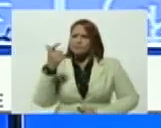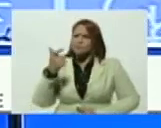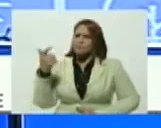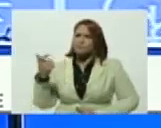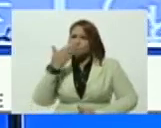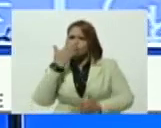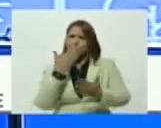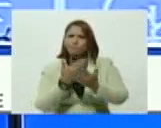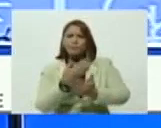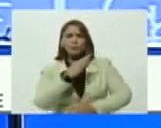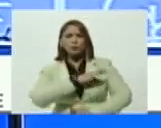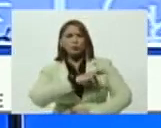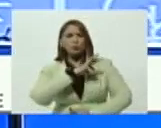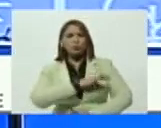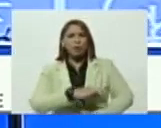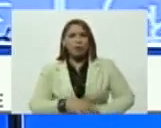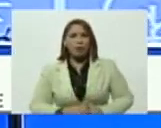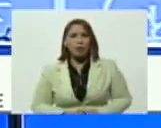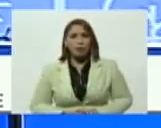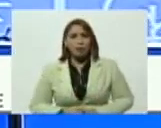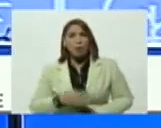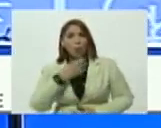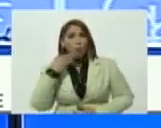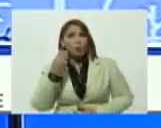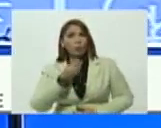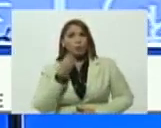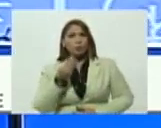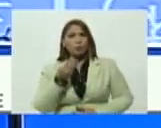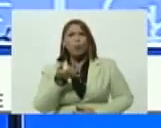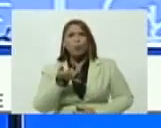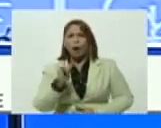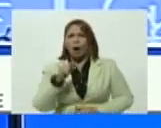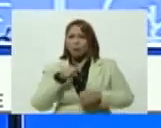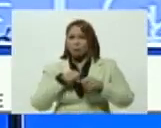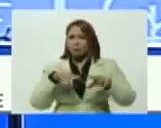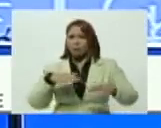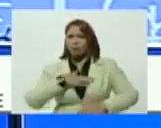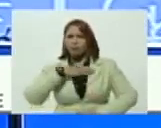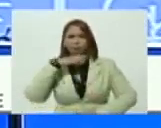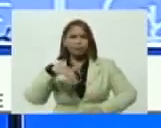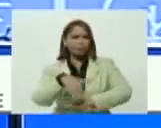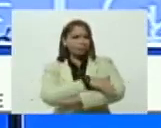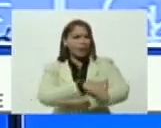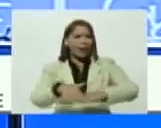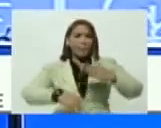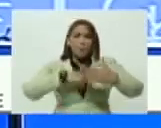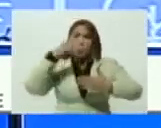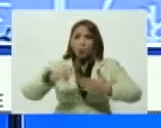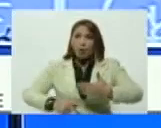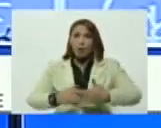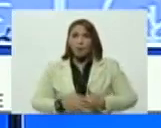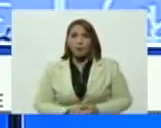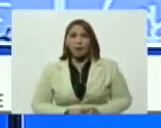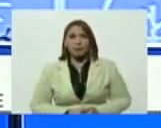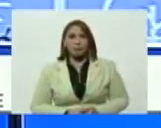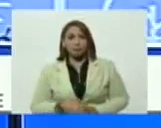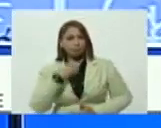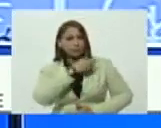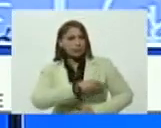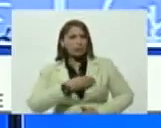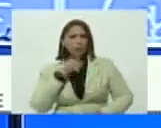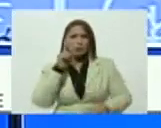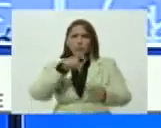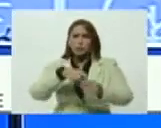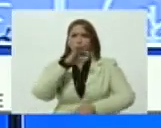Frente Social, la juventud está en las calles, en los programas, en las misiones